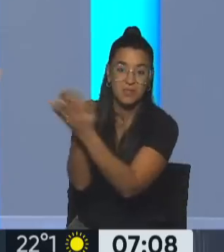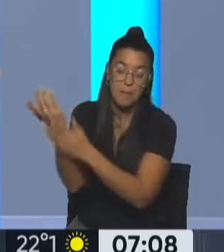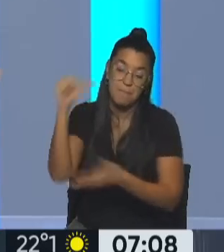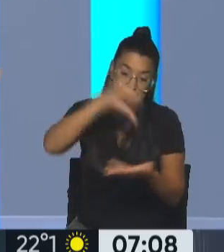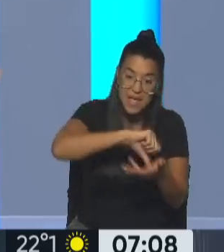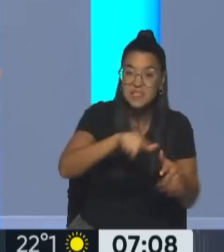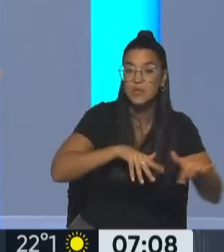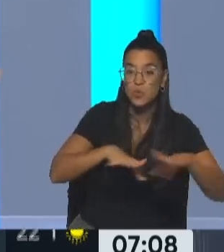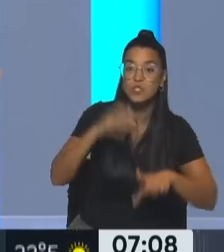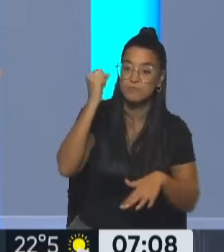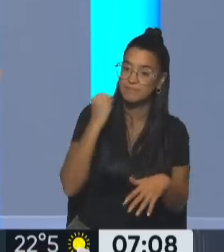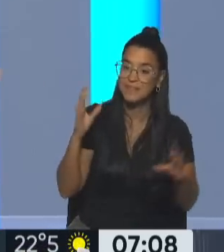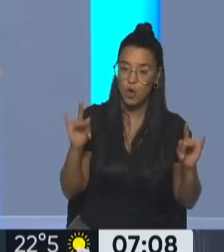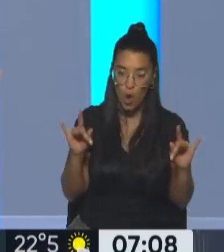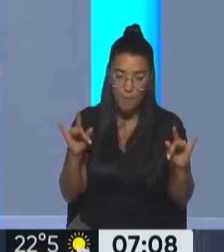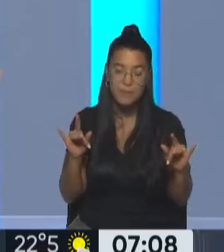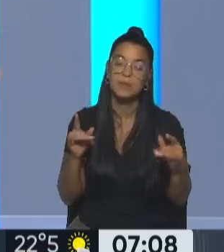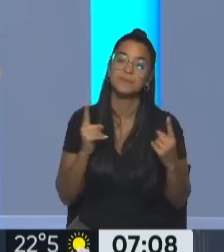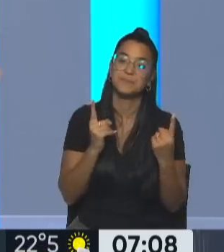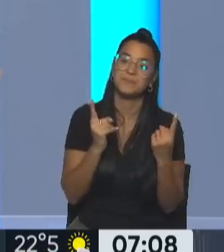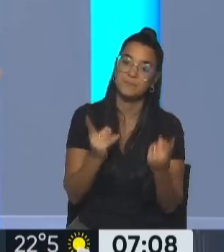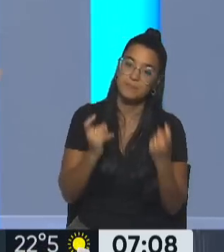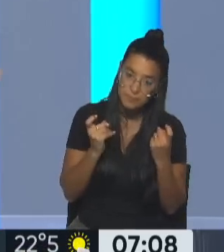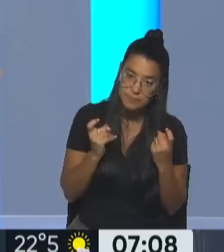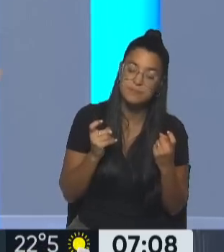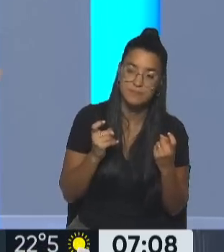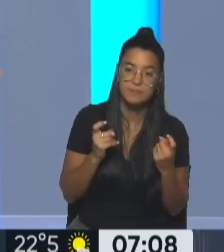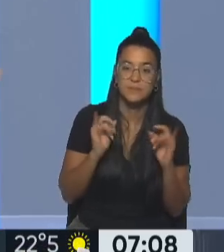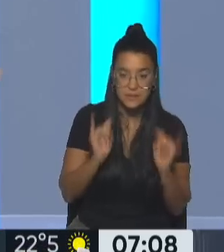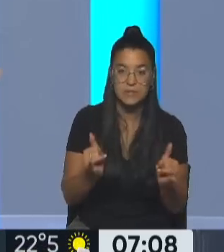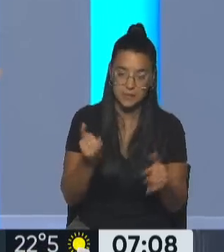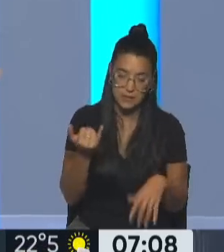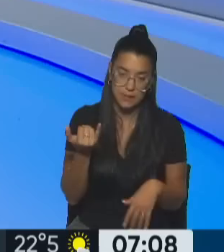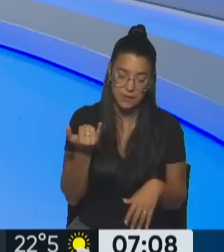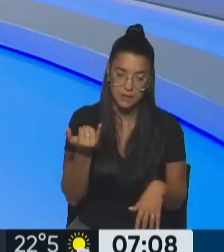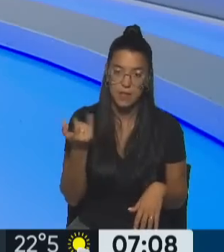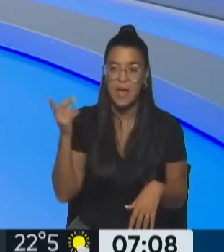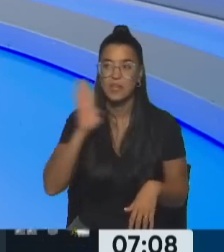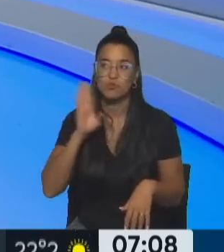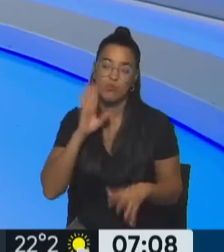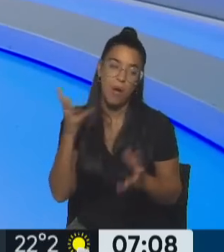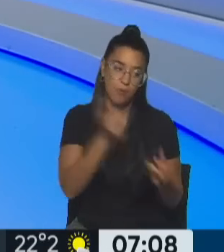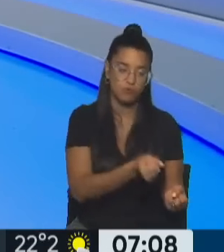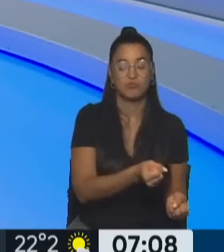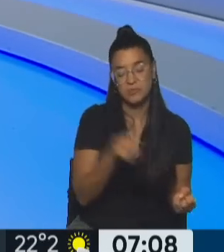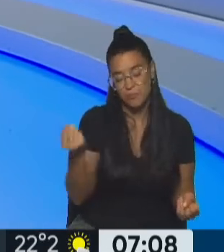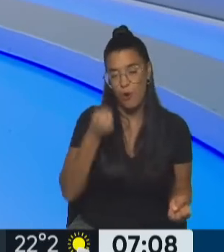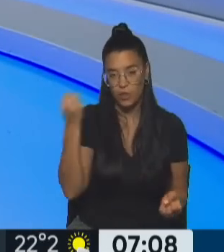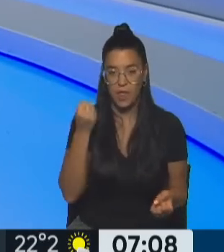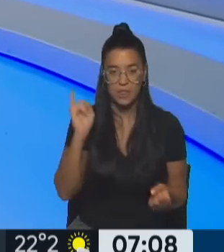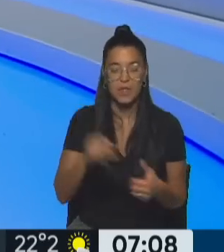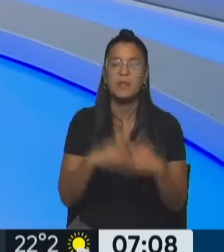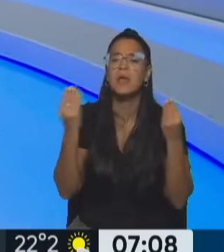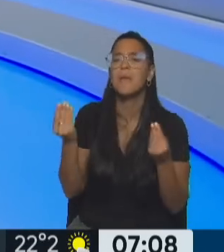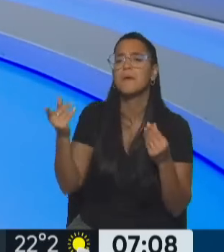está en una situación económica adversa es necesario o suma un poroto fuerte que los Estados Unidos de su apoyo no Qué pasa